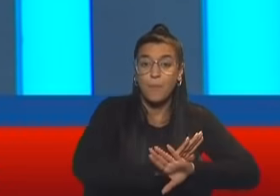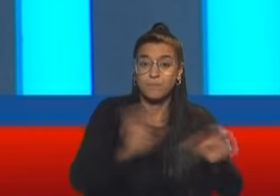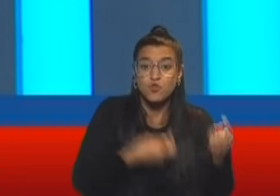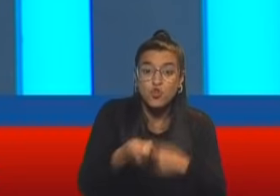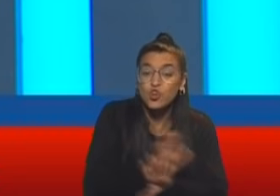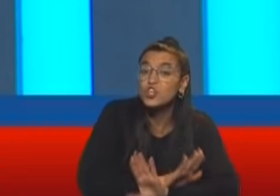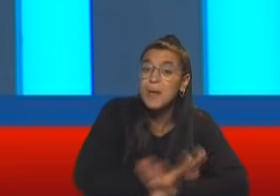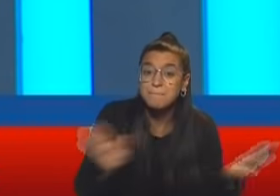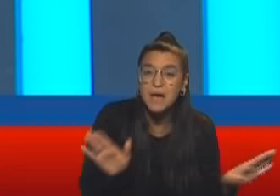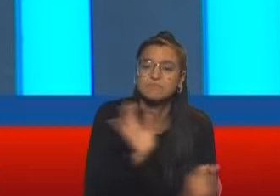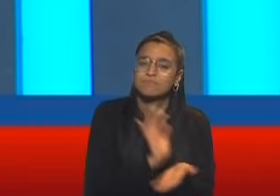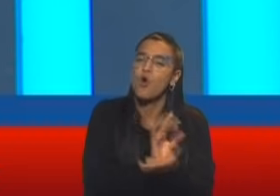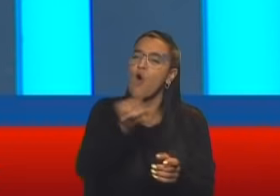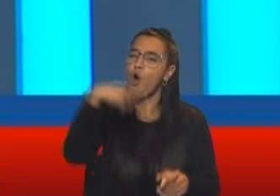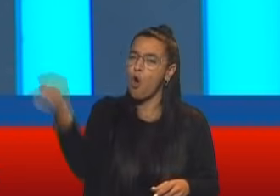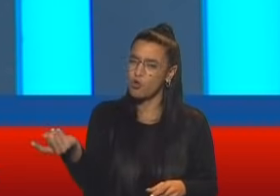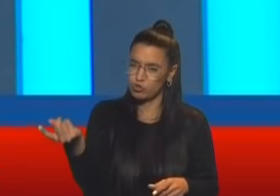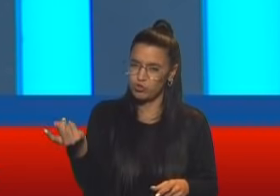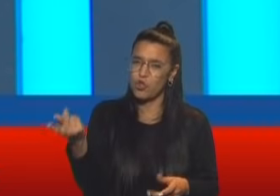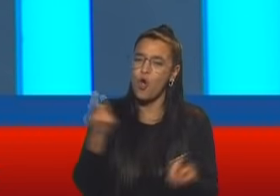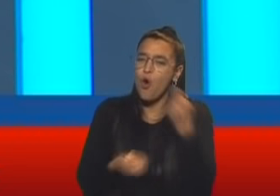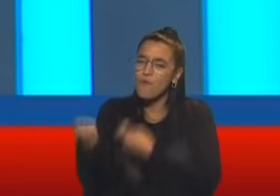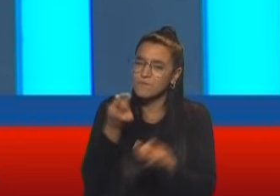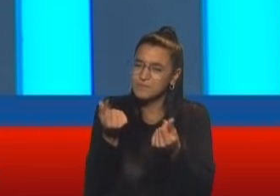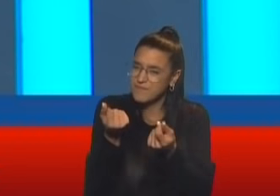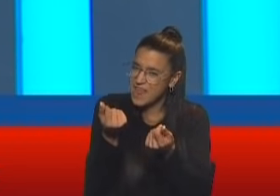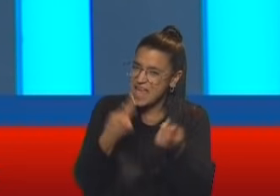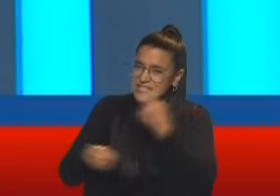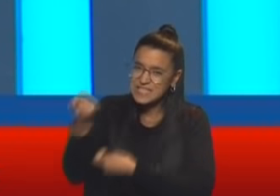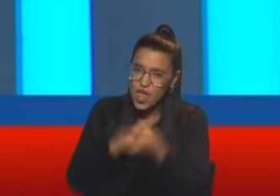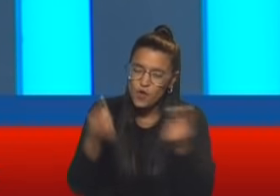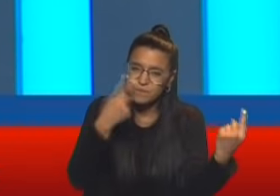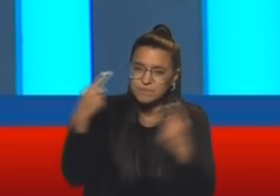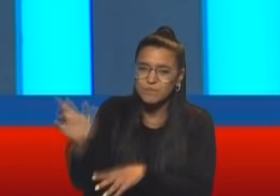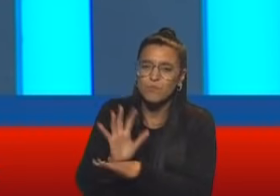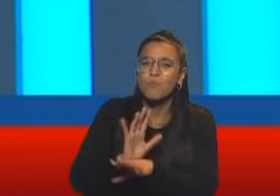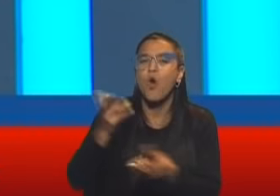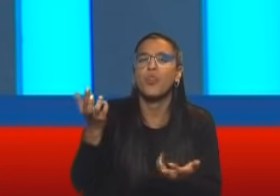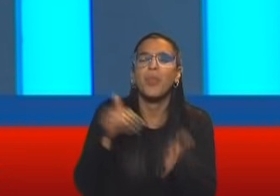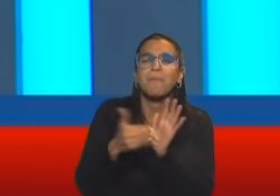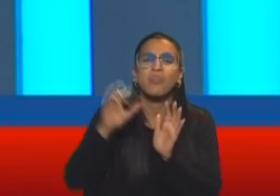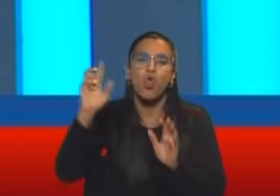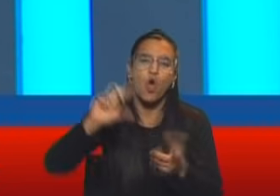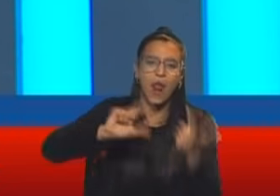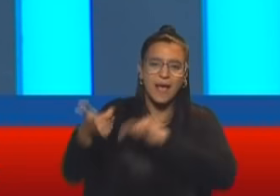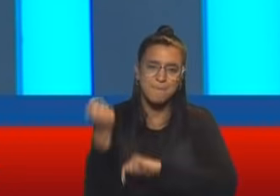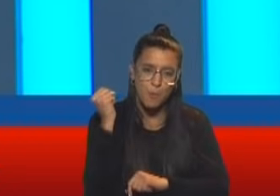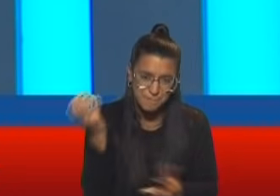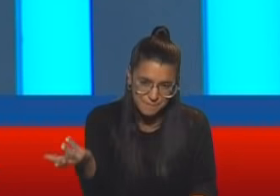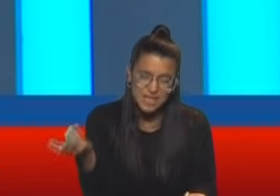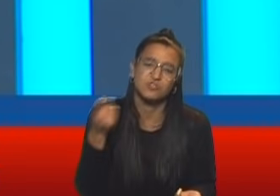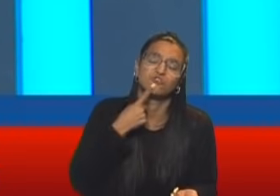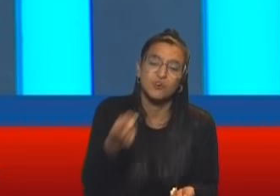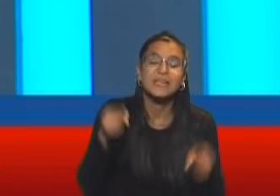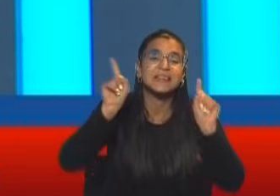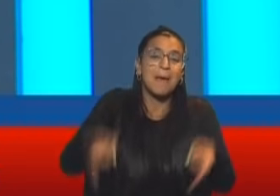mismo para esconder otro tipo de juego financiero, de bicicleta financiera respecto del tipo de cambio, ¿no? Que este también es otro tema, que